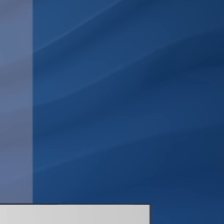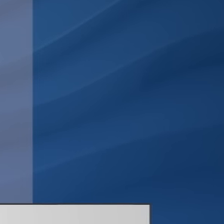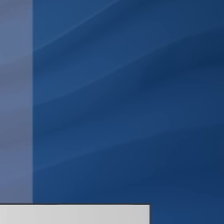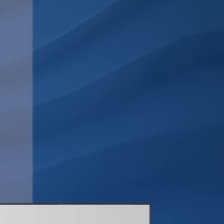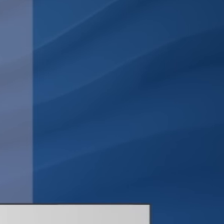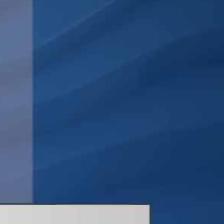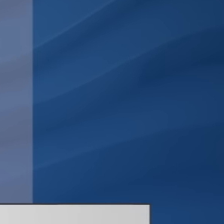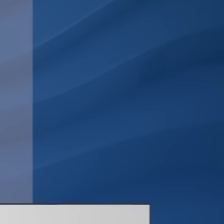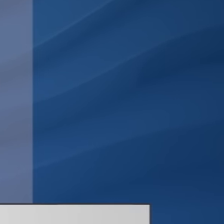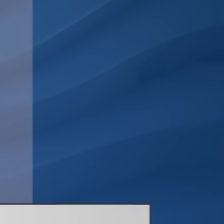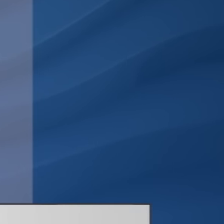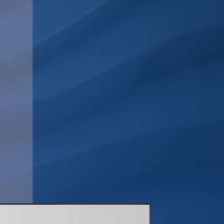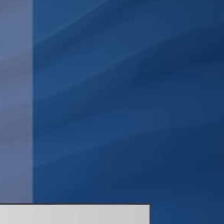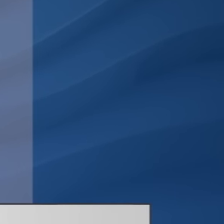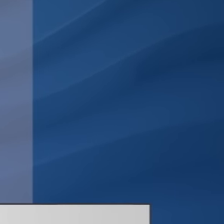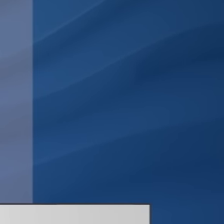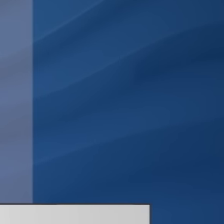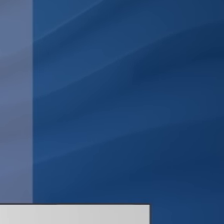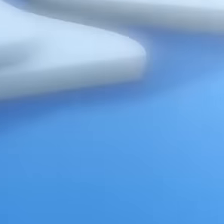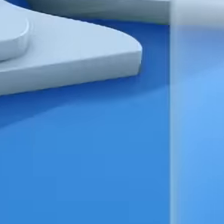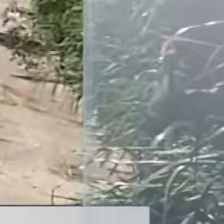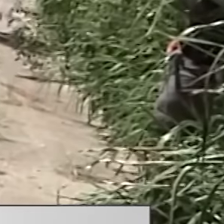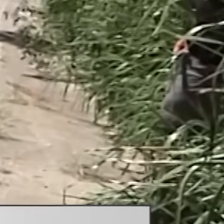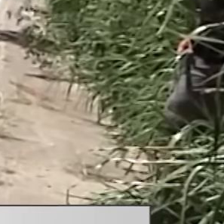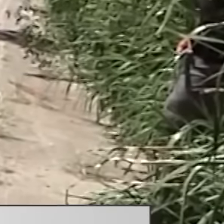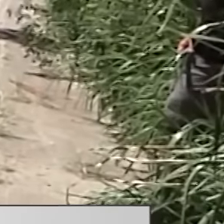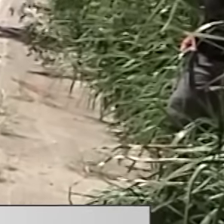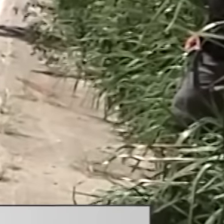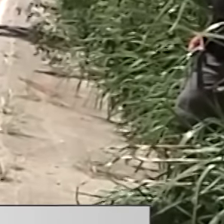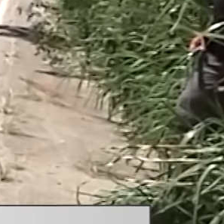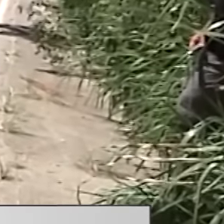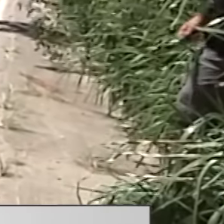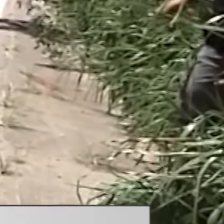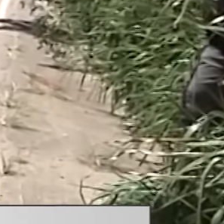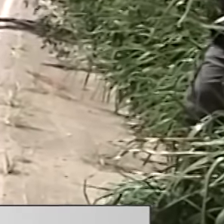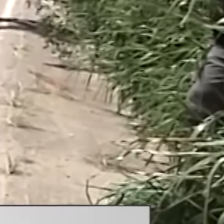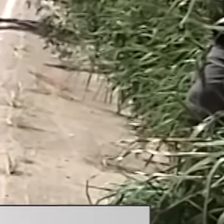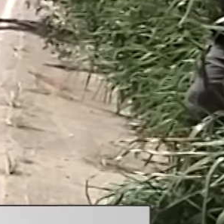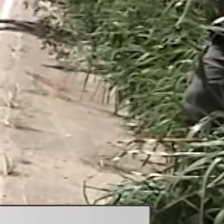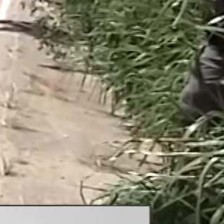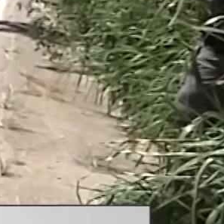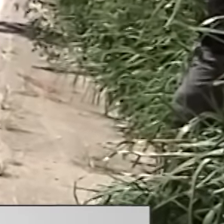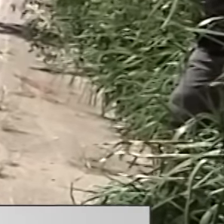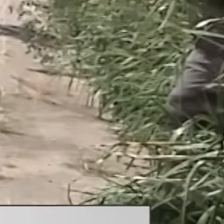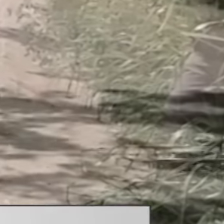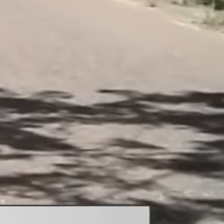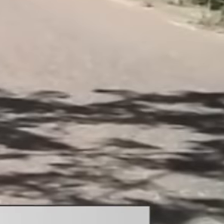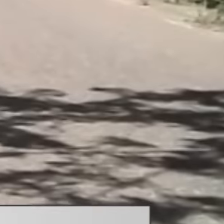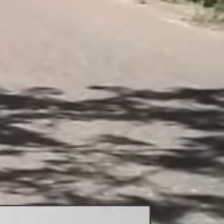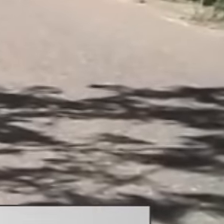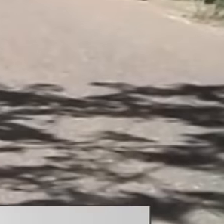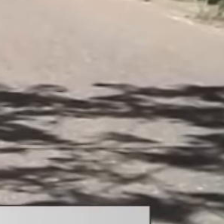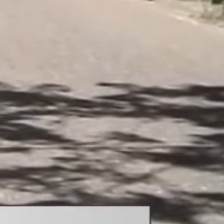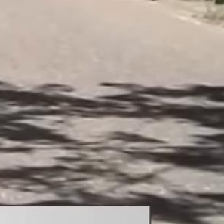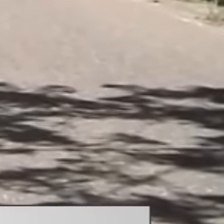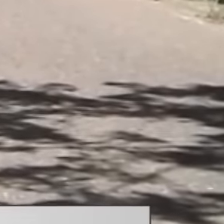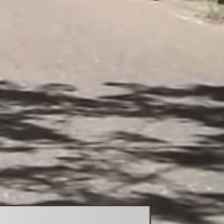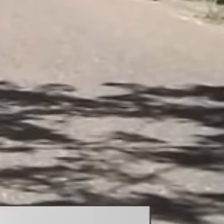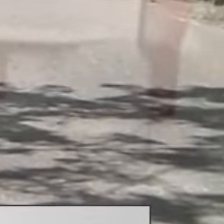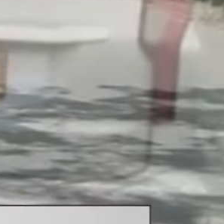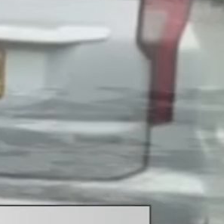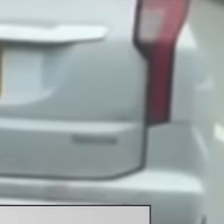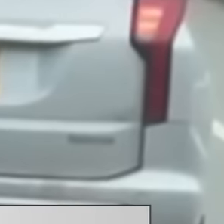edad fallecido en el corregimiento de El Plateado. Noticentro 1 CMI obtiene en exclusiva importante información